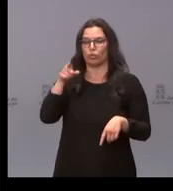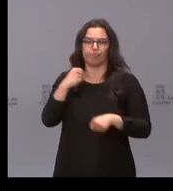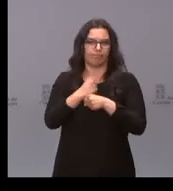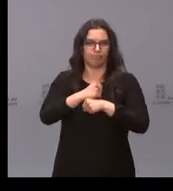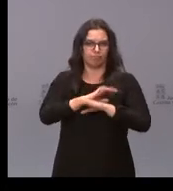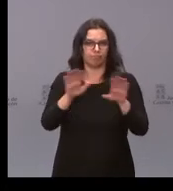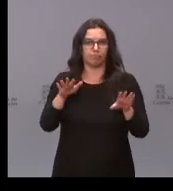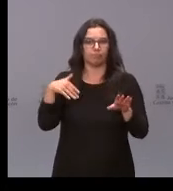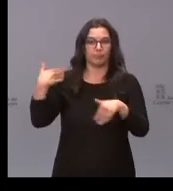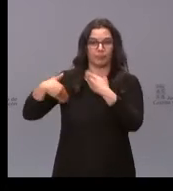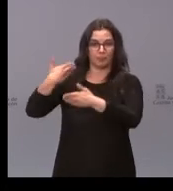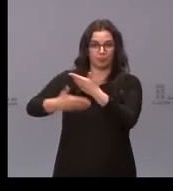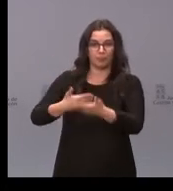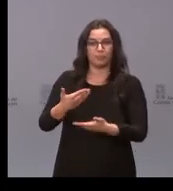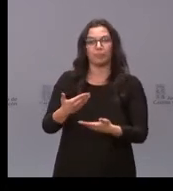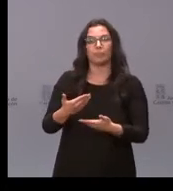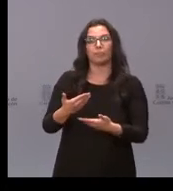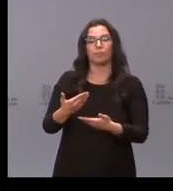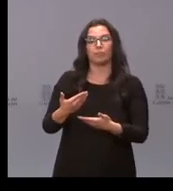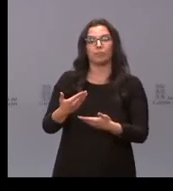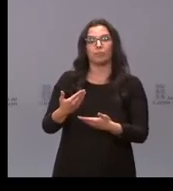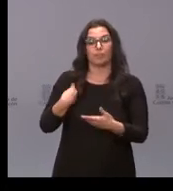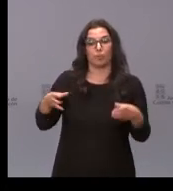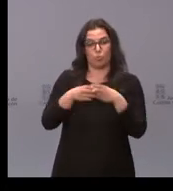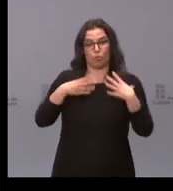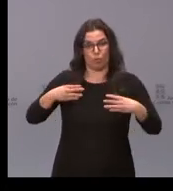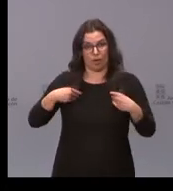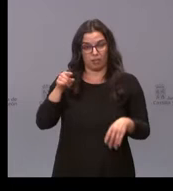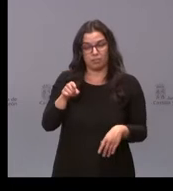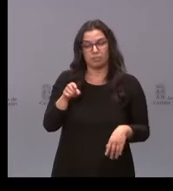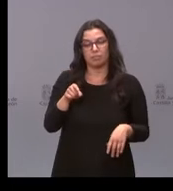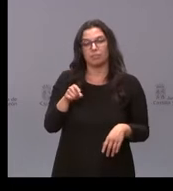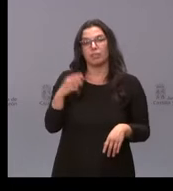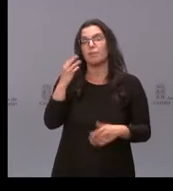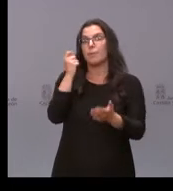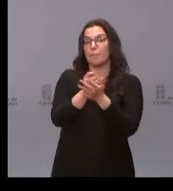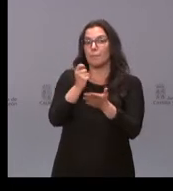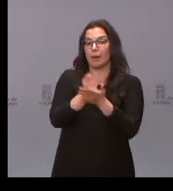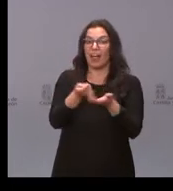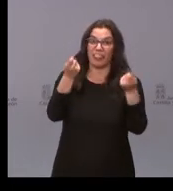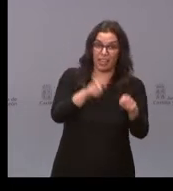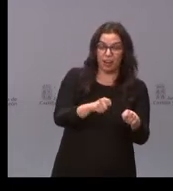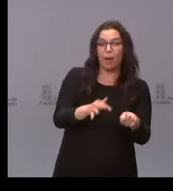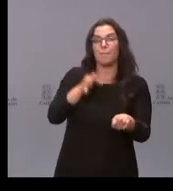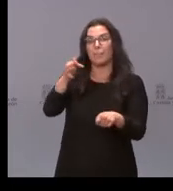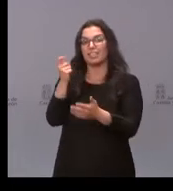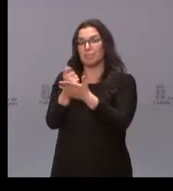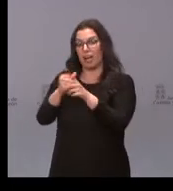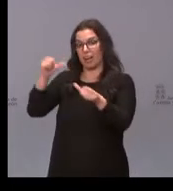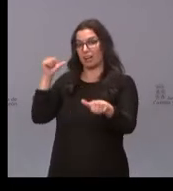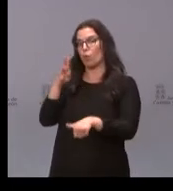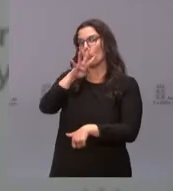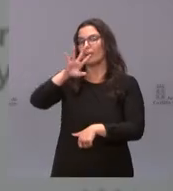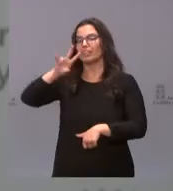venía desarrollando esa actividad ganadera de explotación de ovino pues tendría que pagar además de cerrar su actividad 42 mil